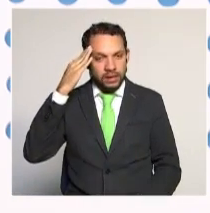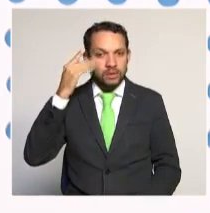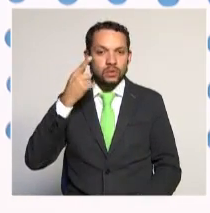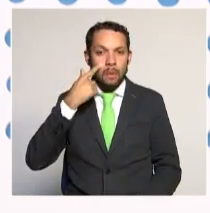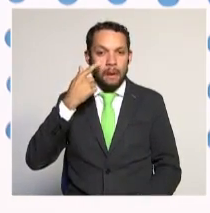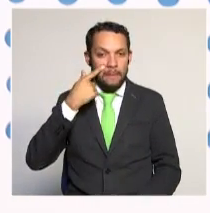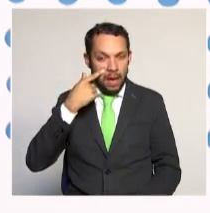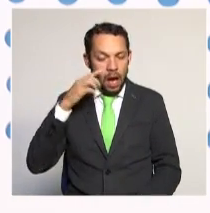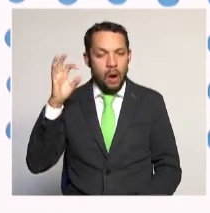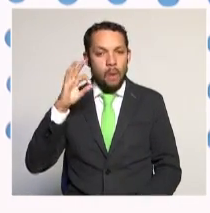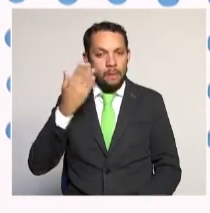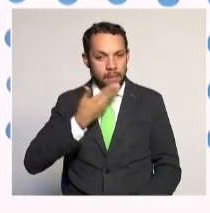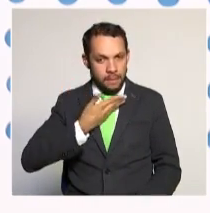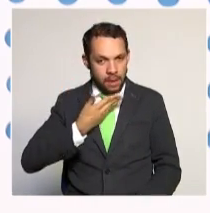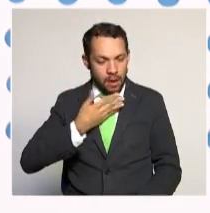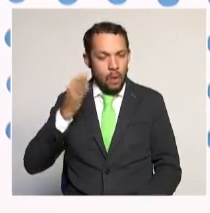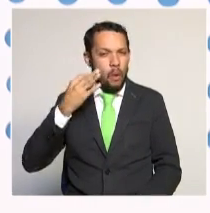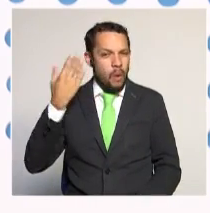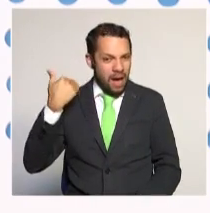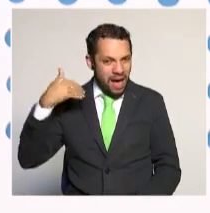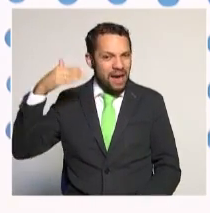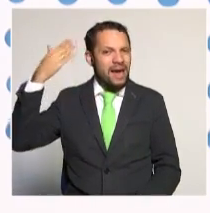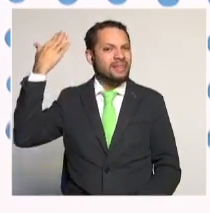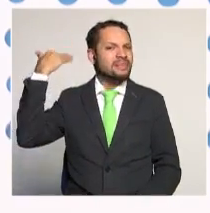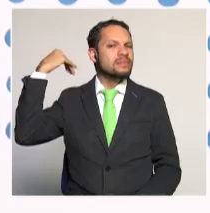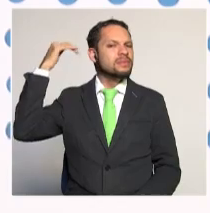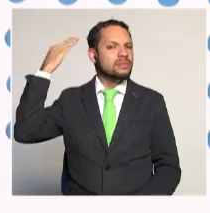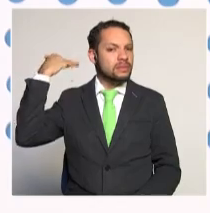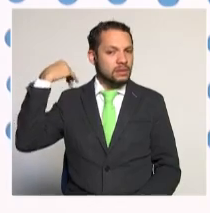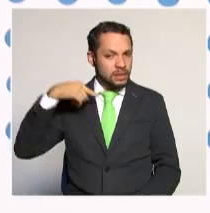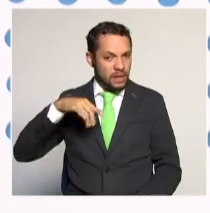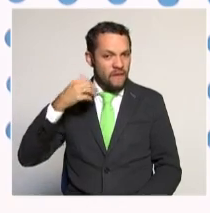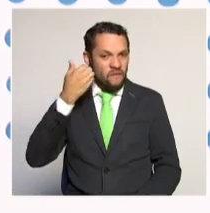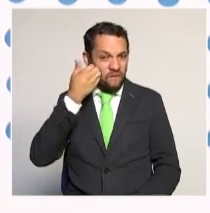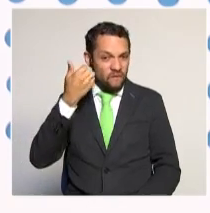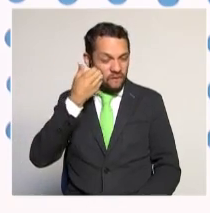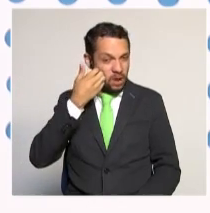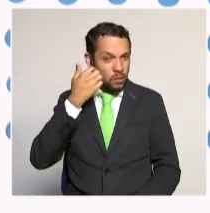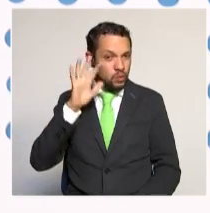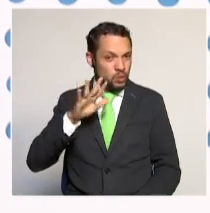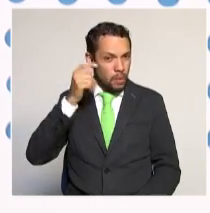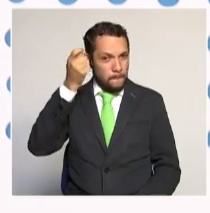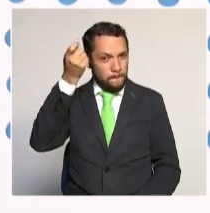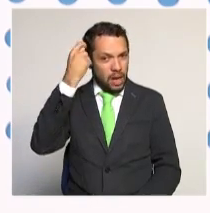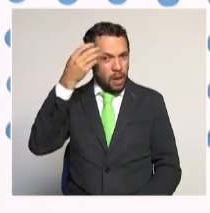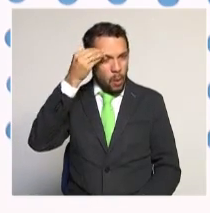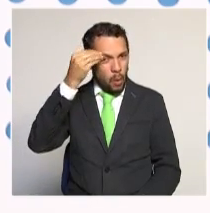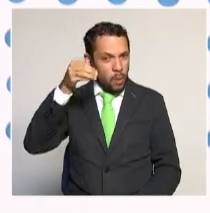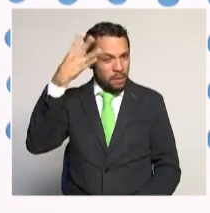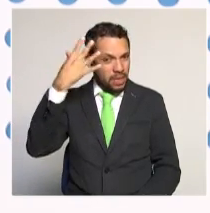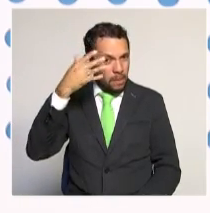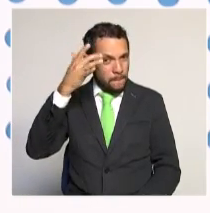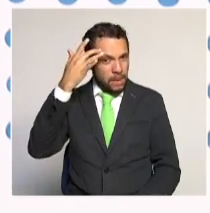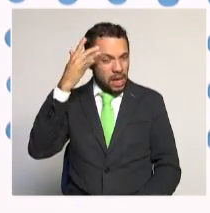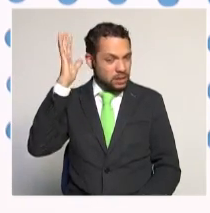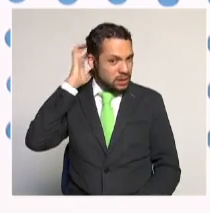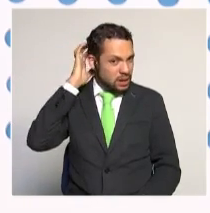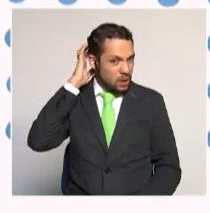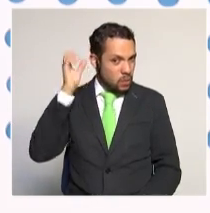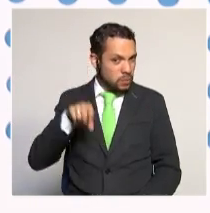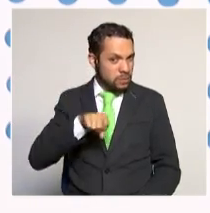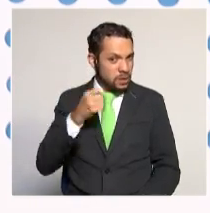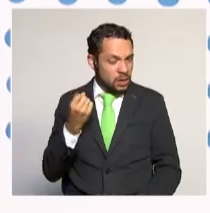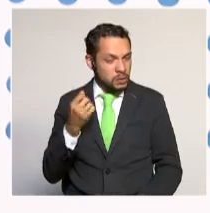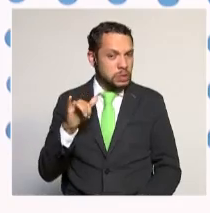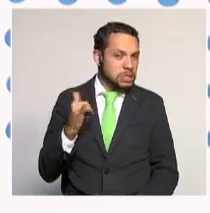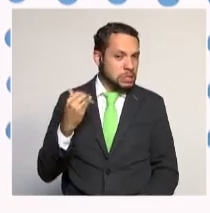o sea, antecedentes familiares, alguien con enfermedad de Alzheimer. Y entonces, mediante algunas pruebas genéticas, pudiera saberse si